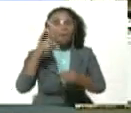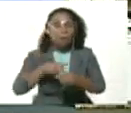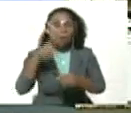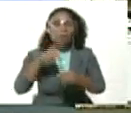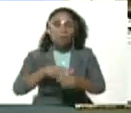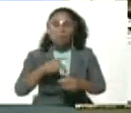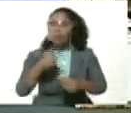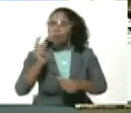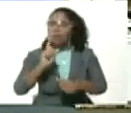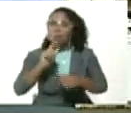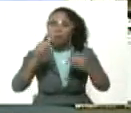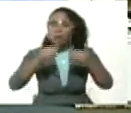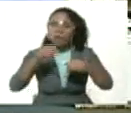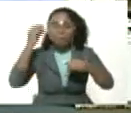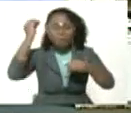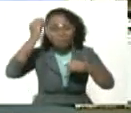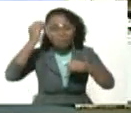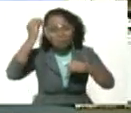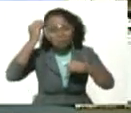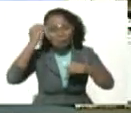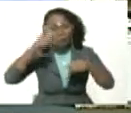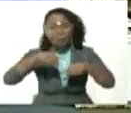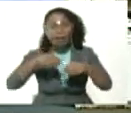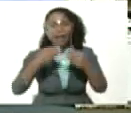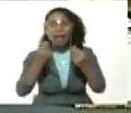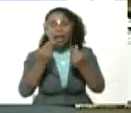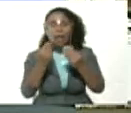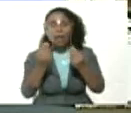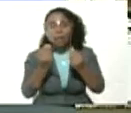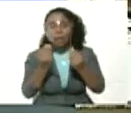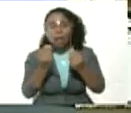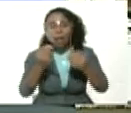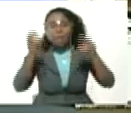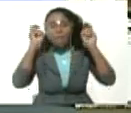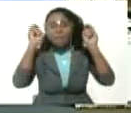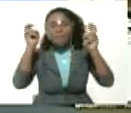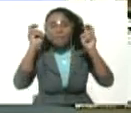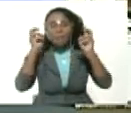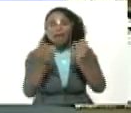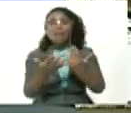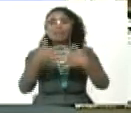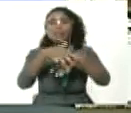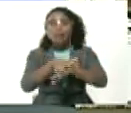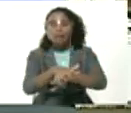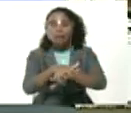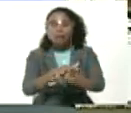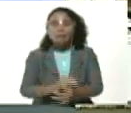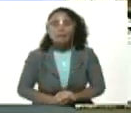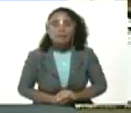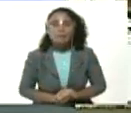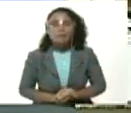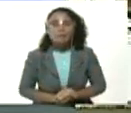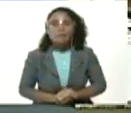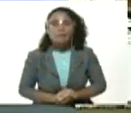Hoy pensamos en la economía con un concepto integral,